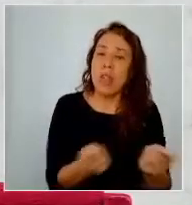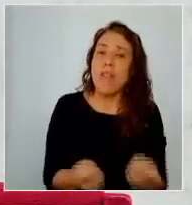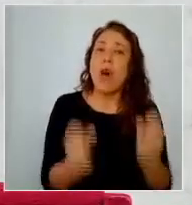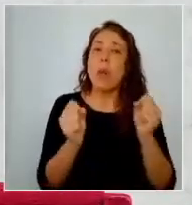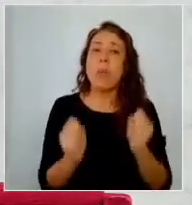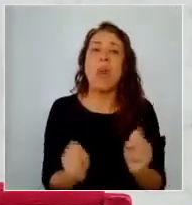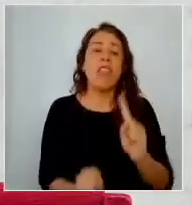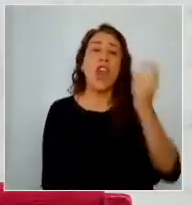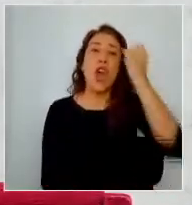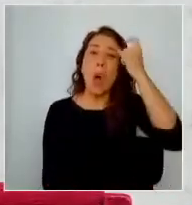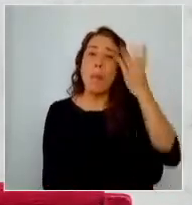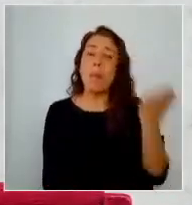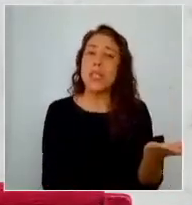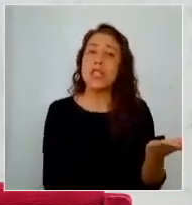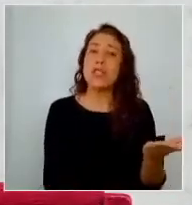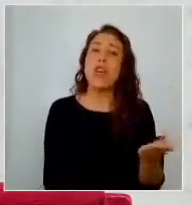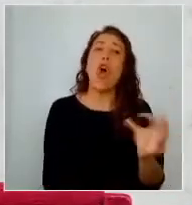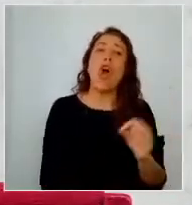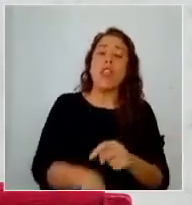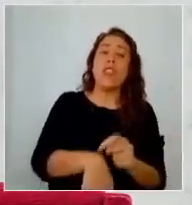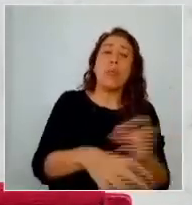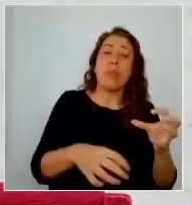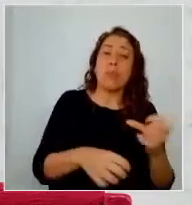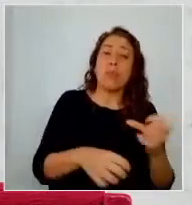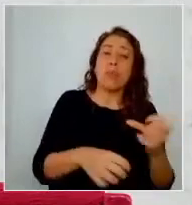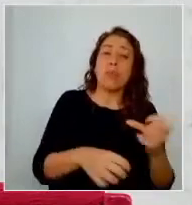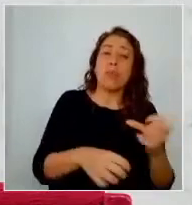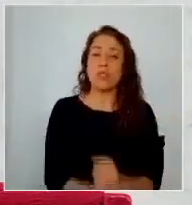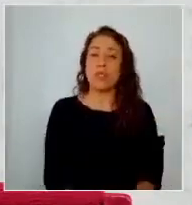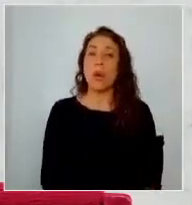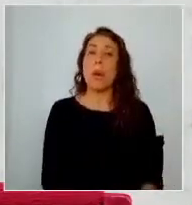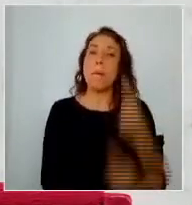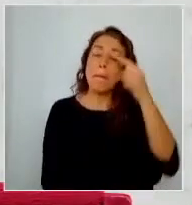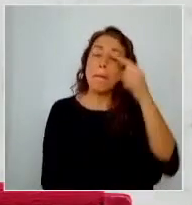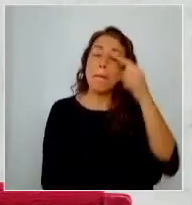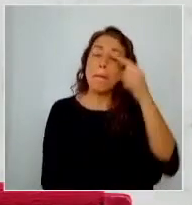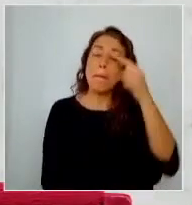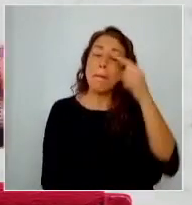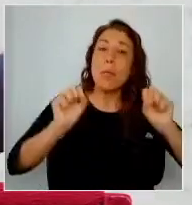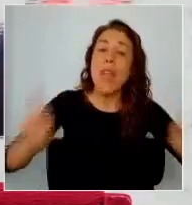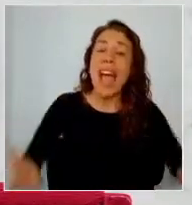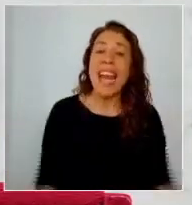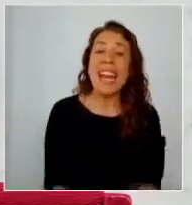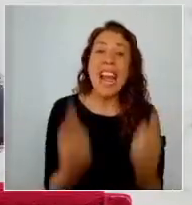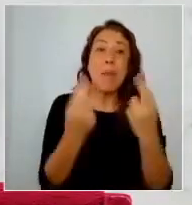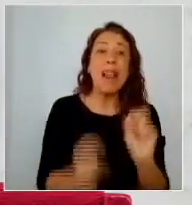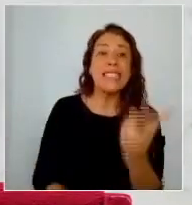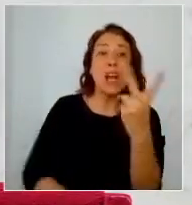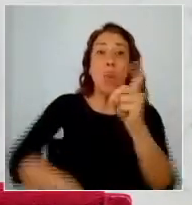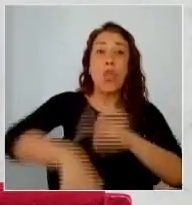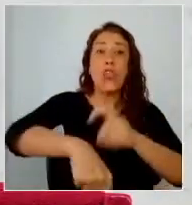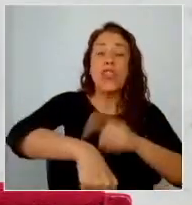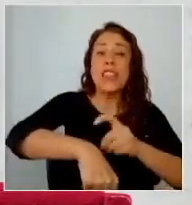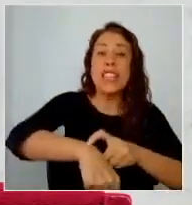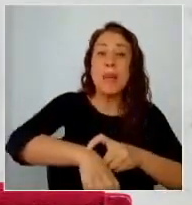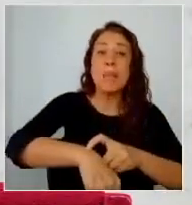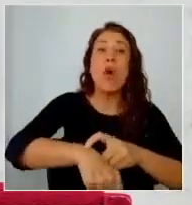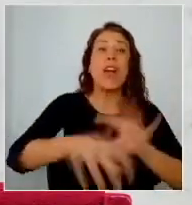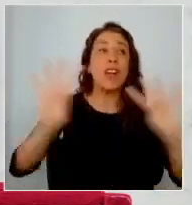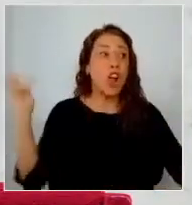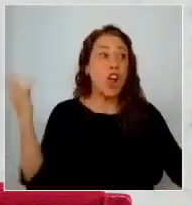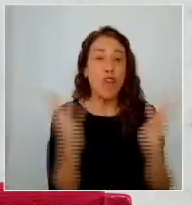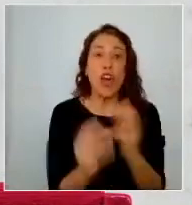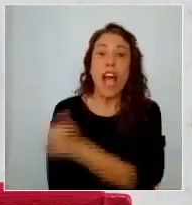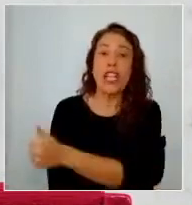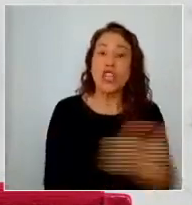de velocidad de atracción pero que nos permita recuperar un segundo tiempo un segundo tiempo que convoca a todos y que podamos